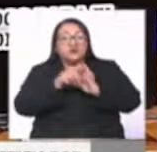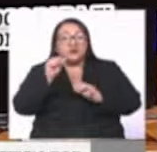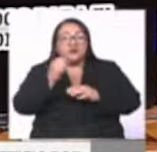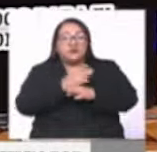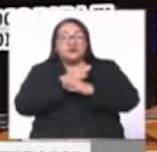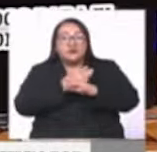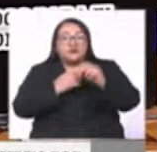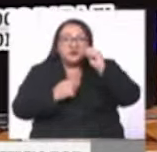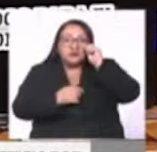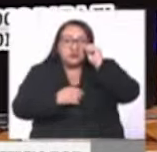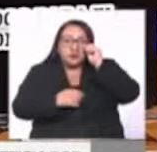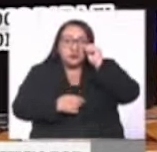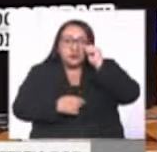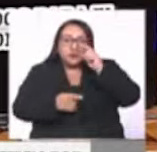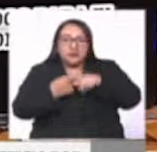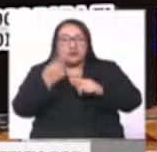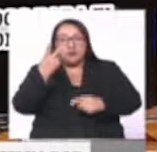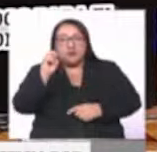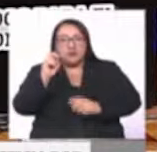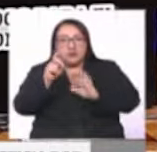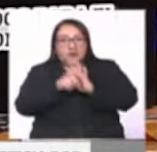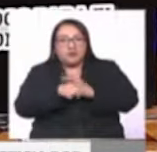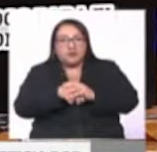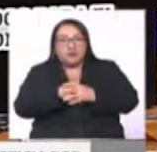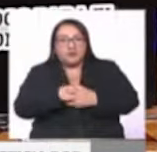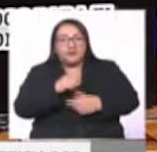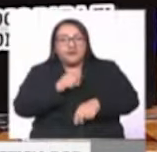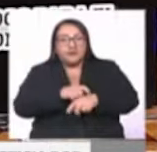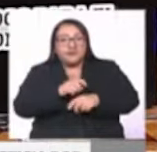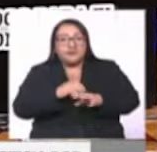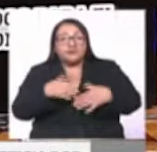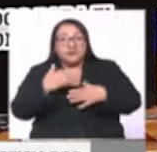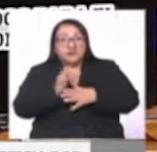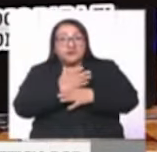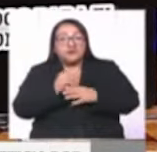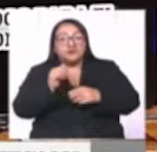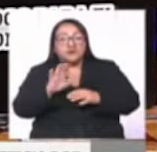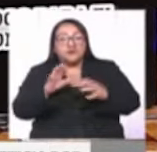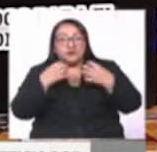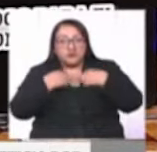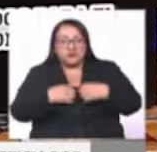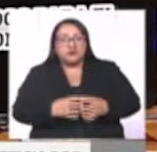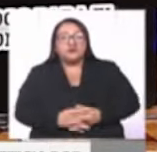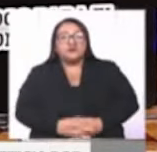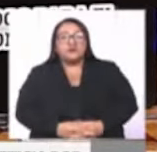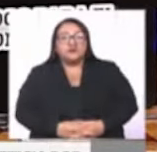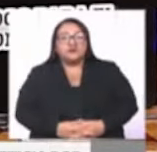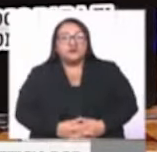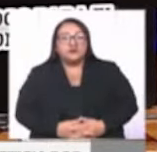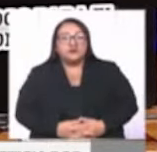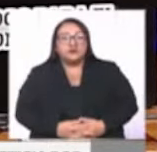defensa hasta por 20 minutos tiempo que podrá compartir con su